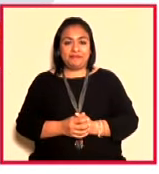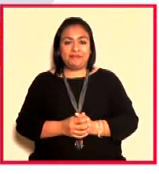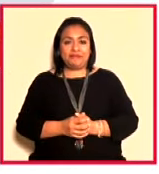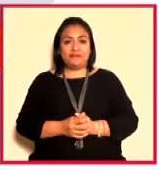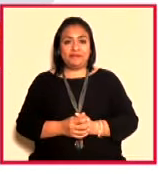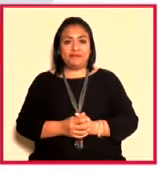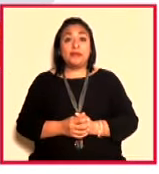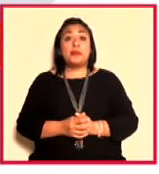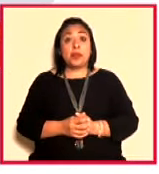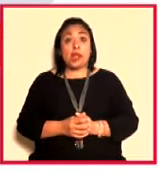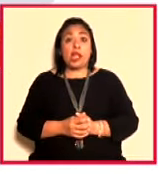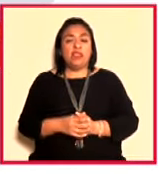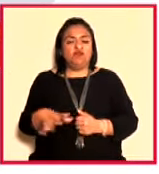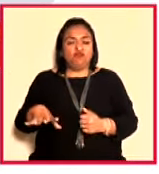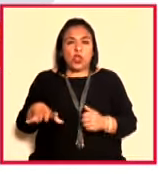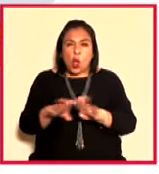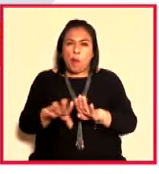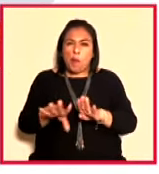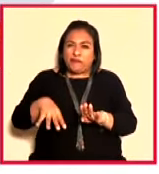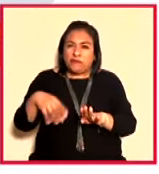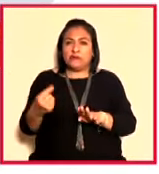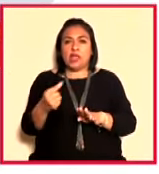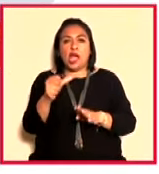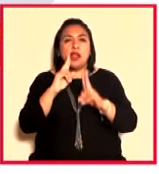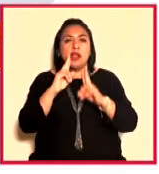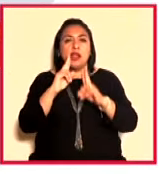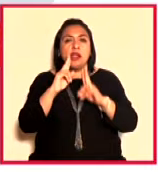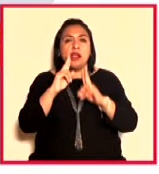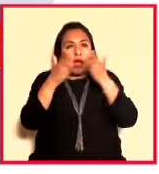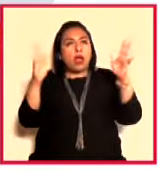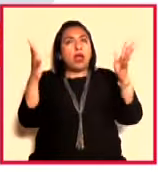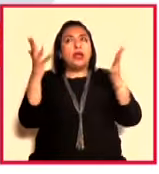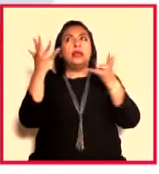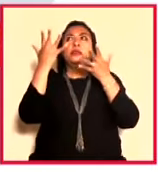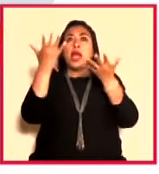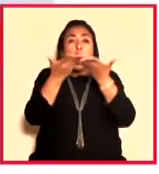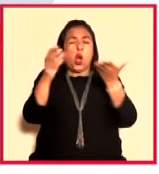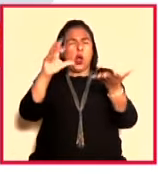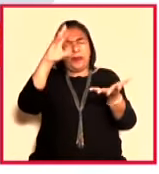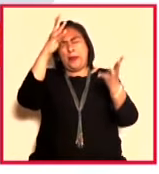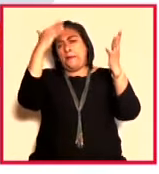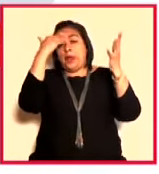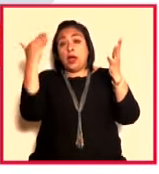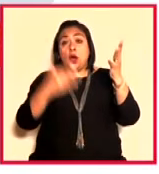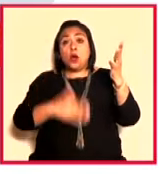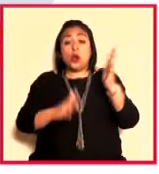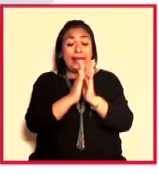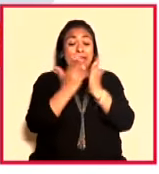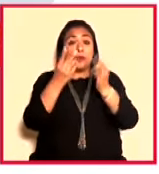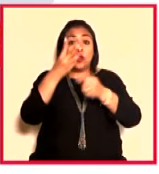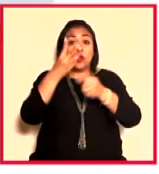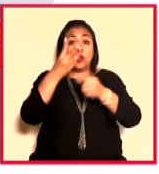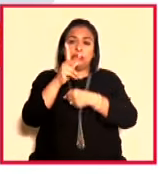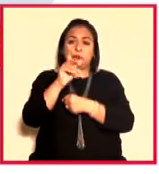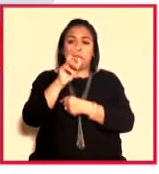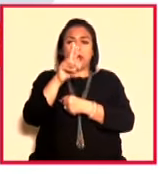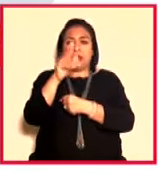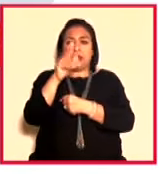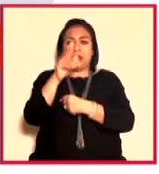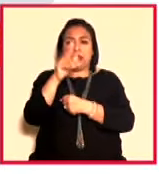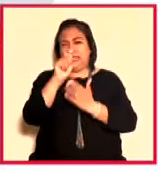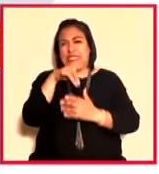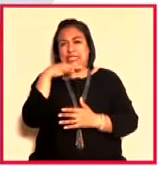Por su vigor narrativo y por abrir una puerta a la esperanza en medio de la tragedia, la novela El Tercer Paraíso del escritor chileno